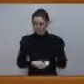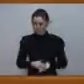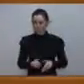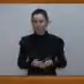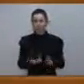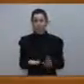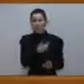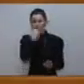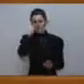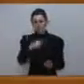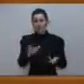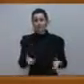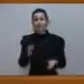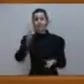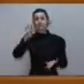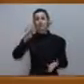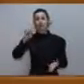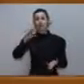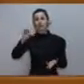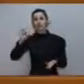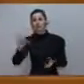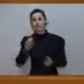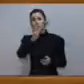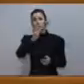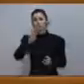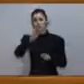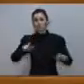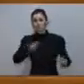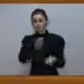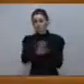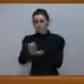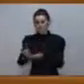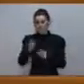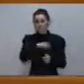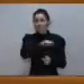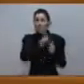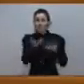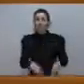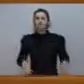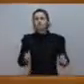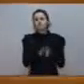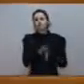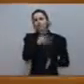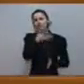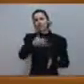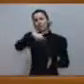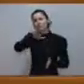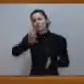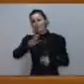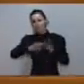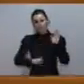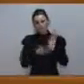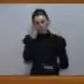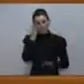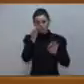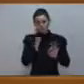Traxa ya ha despedido en Asturias a los 34 trabajadores. En toda España se cifran en más de 550. De